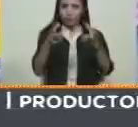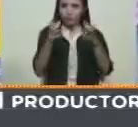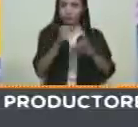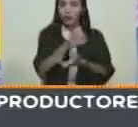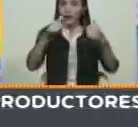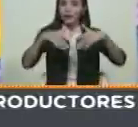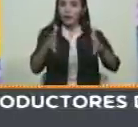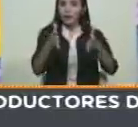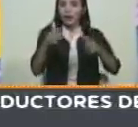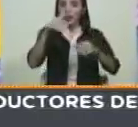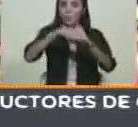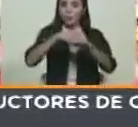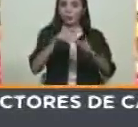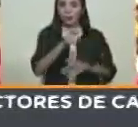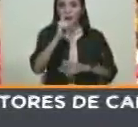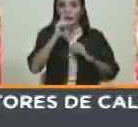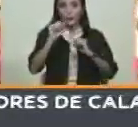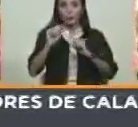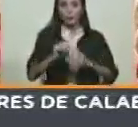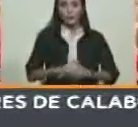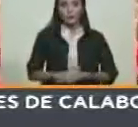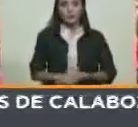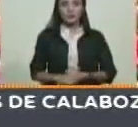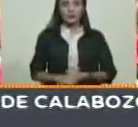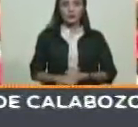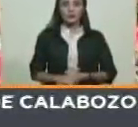la nota en las televisoras internacionales